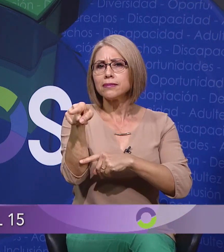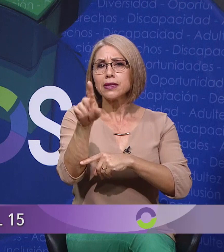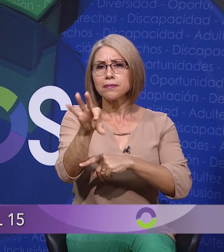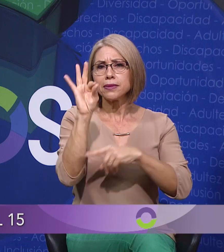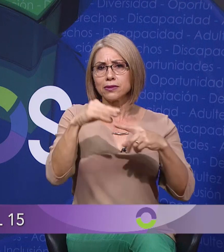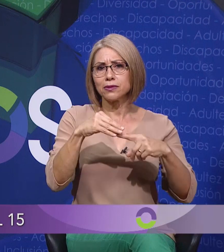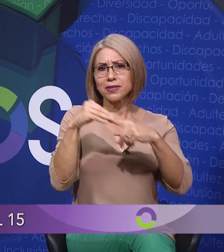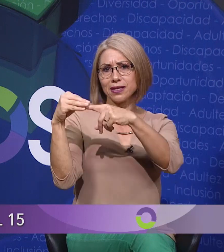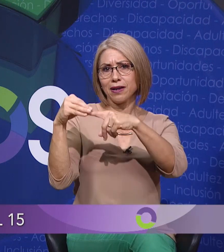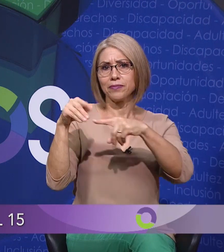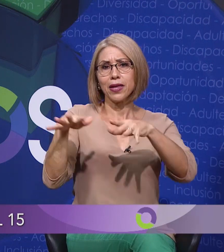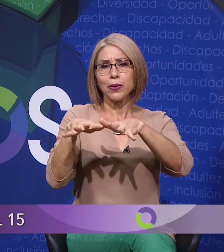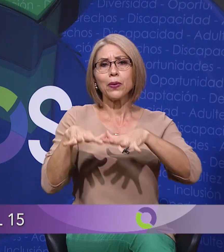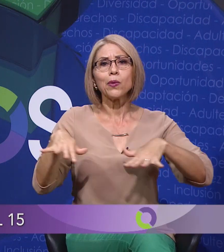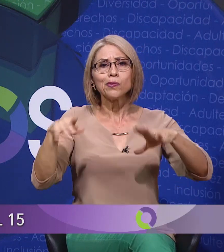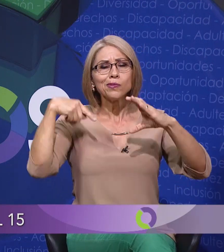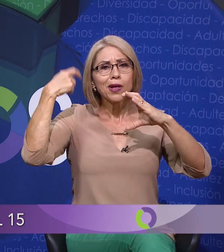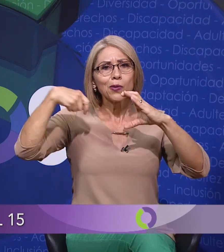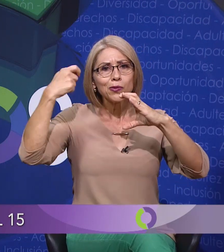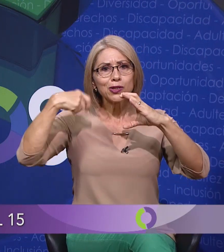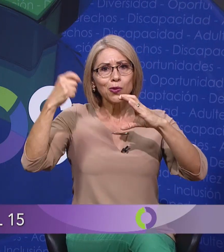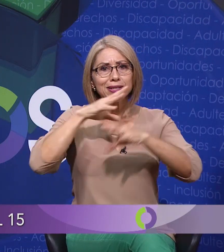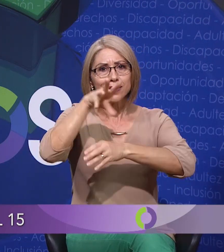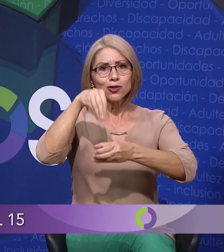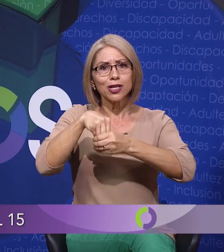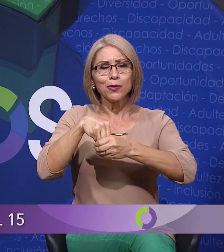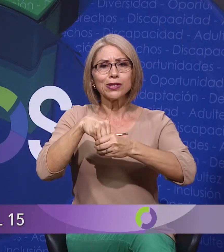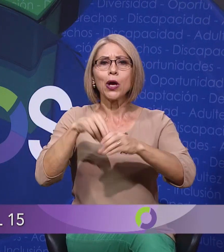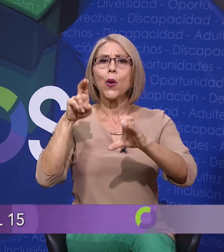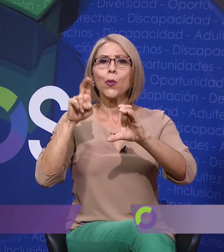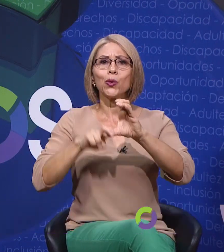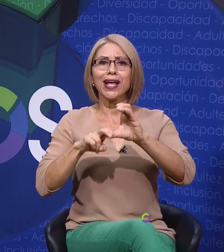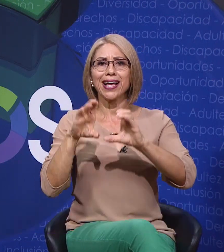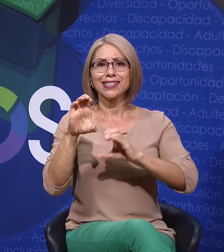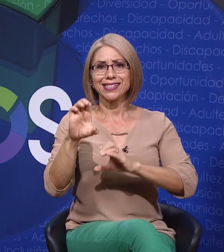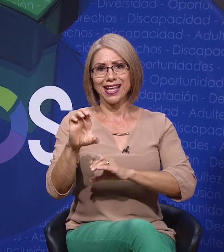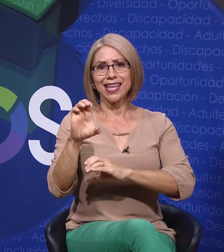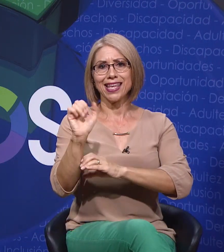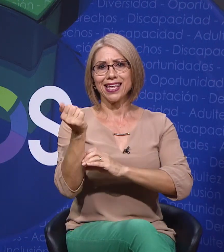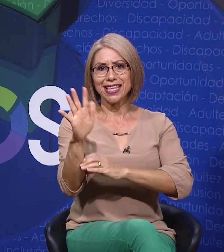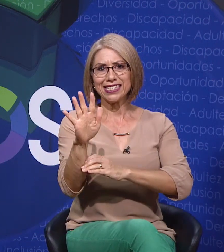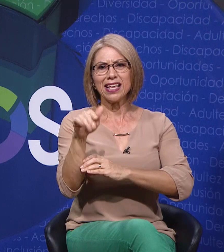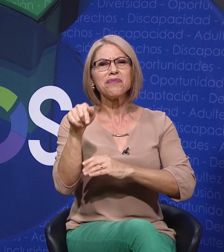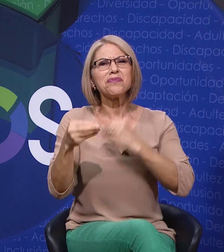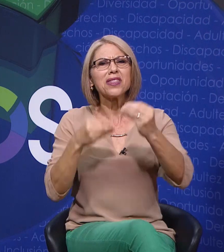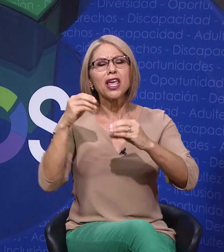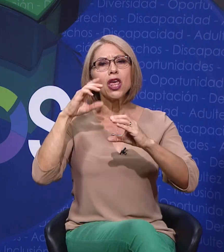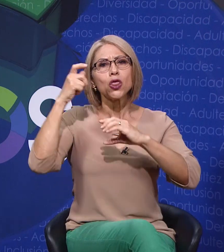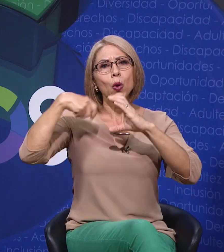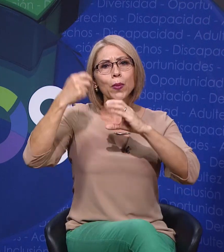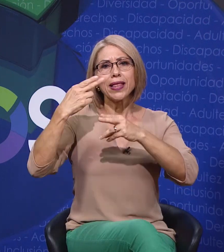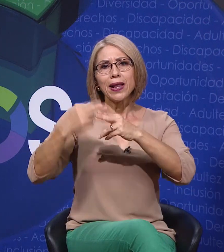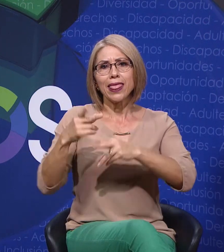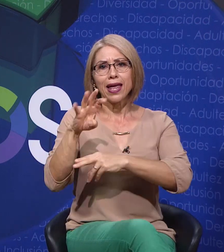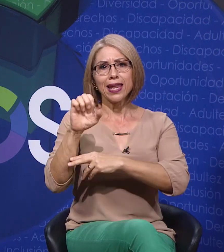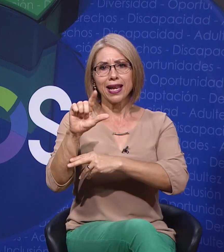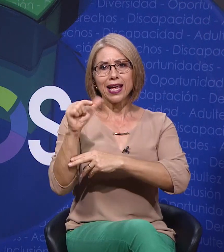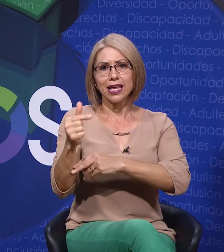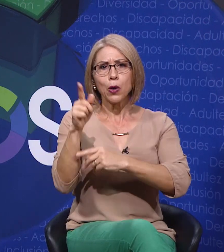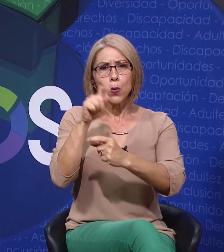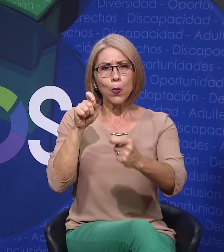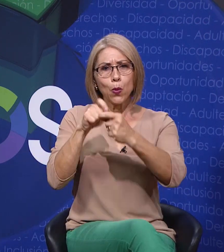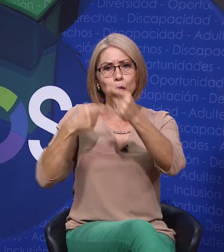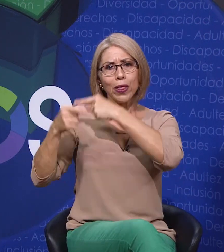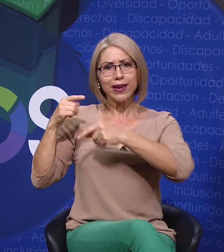muy especial en nuestra sección de audiovisuales inclusivos Butaca C15. Se trata del documental Daniel Gallego, un punto